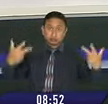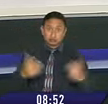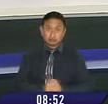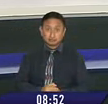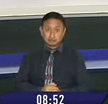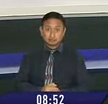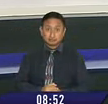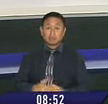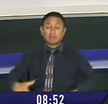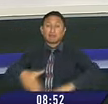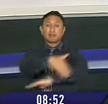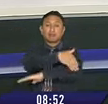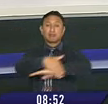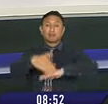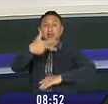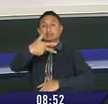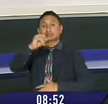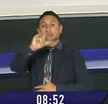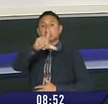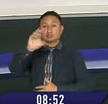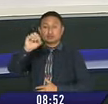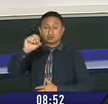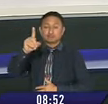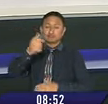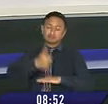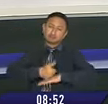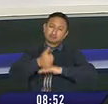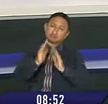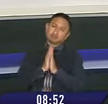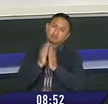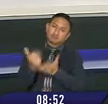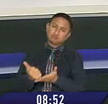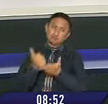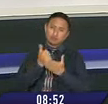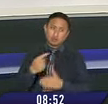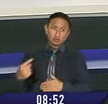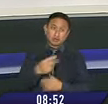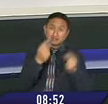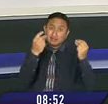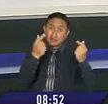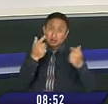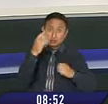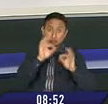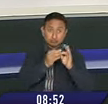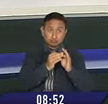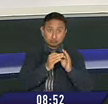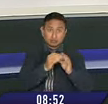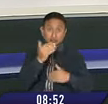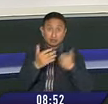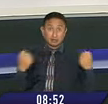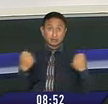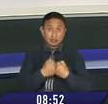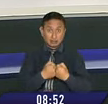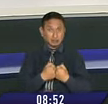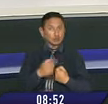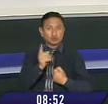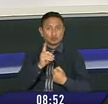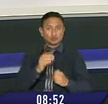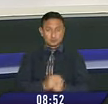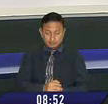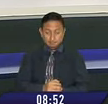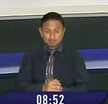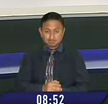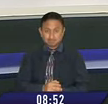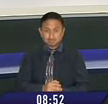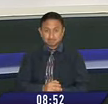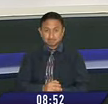avenida Chillo Gijón. Solicitan a las autoridades tomar cartas en el asunto e intervenir antes de que ocurra una desgracia, por supuesto. No esperemos a que